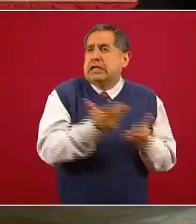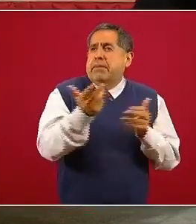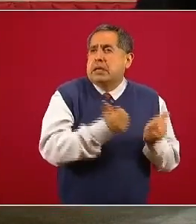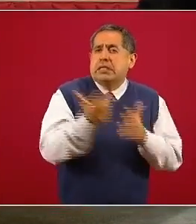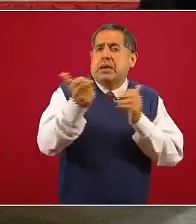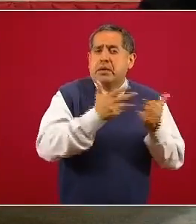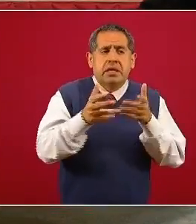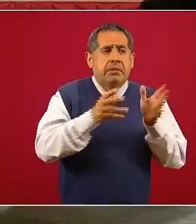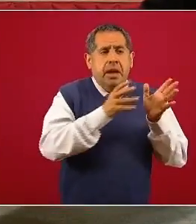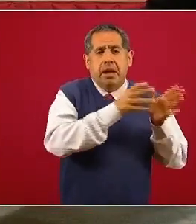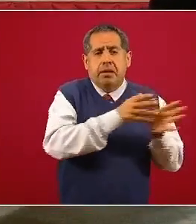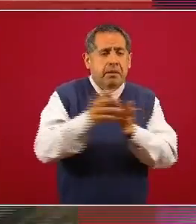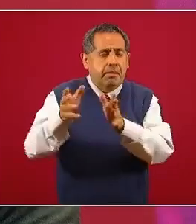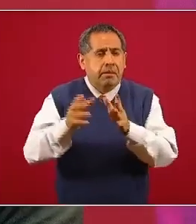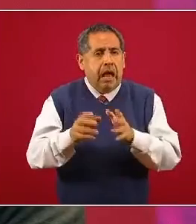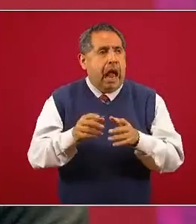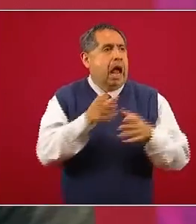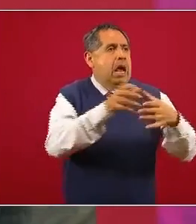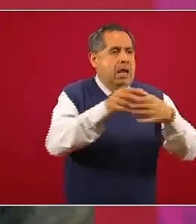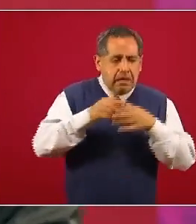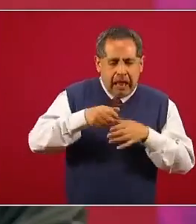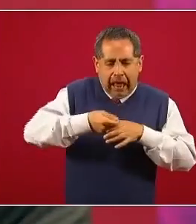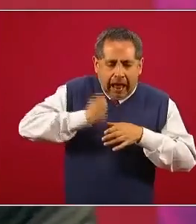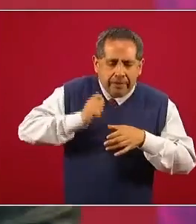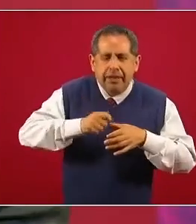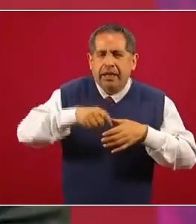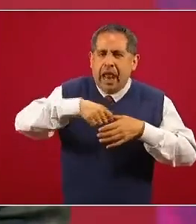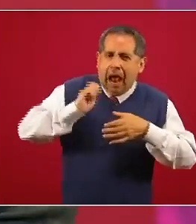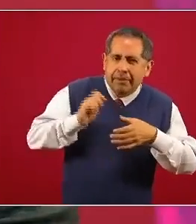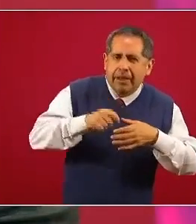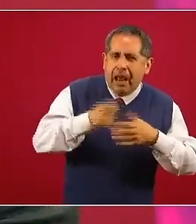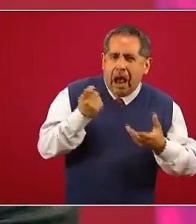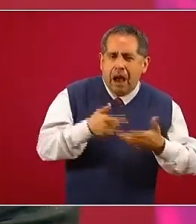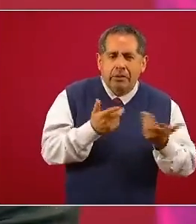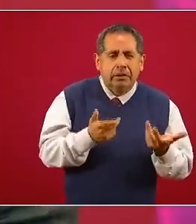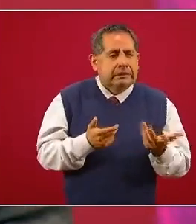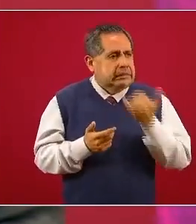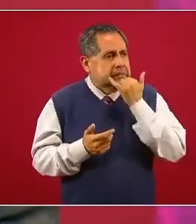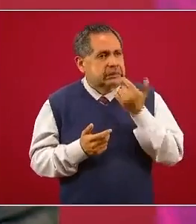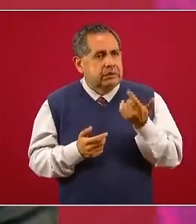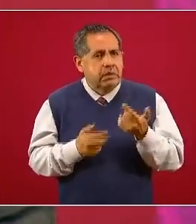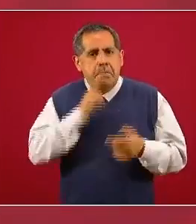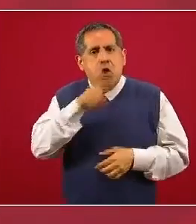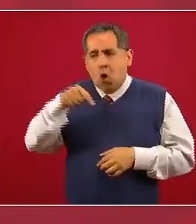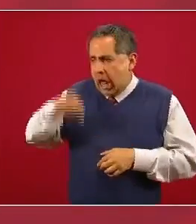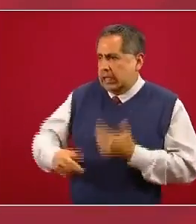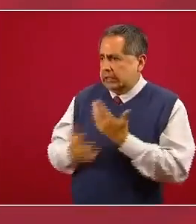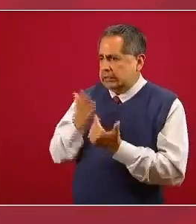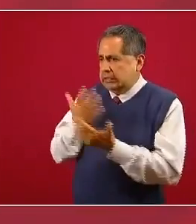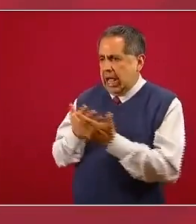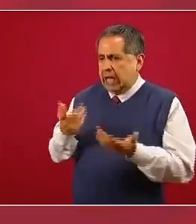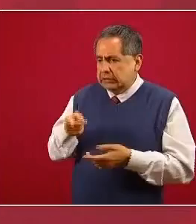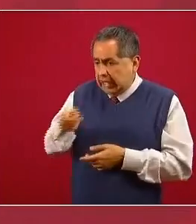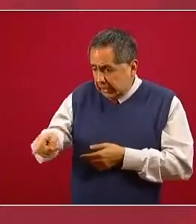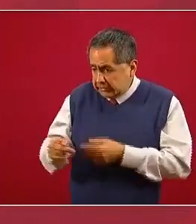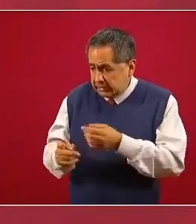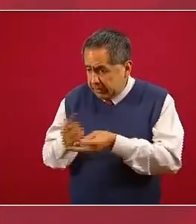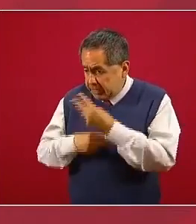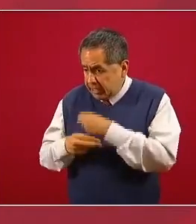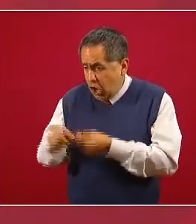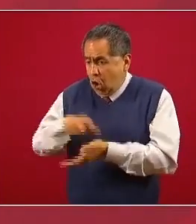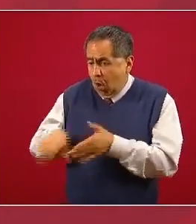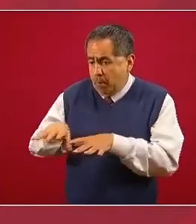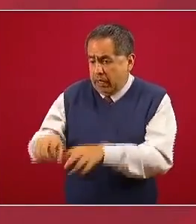transportan cientos de kilómetros hacia otro, en vez de productos de producción local. Eso es muy desafortunado por